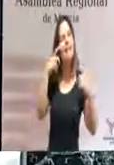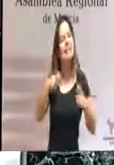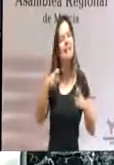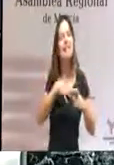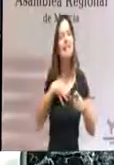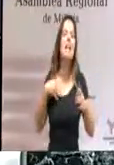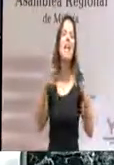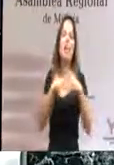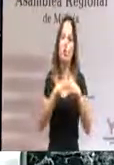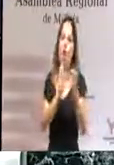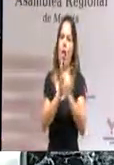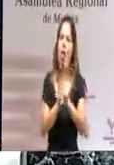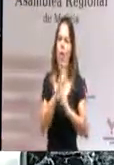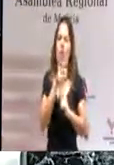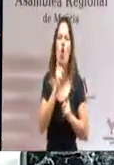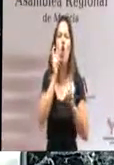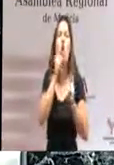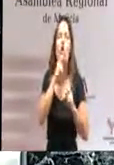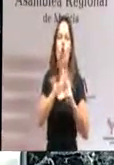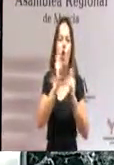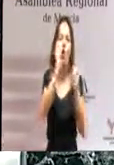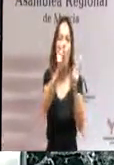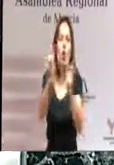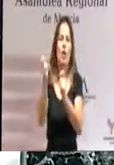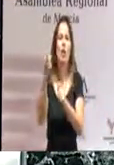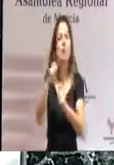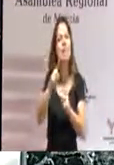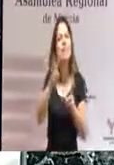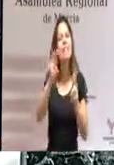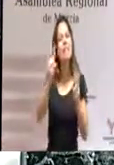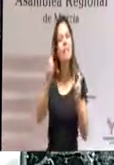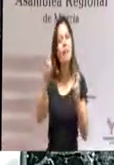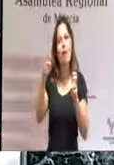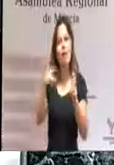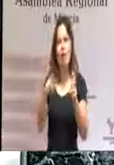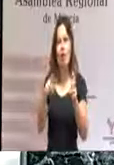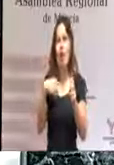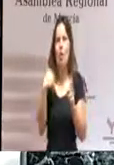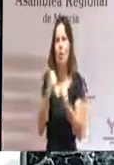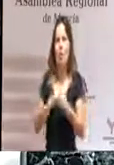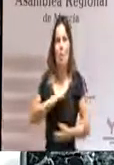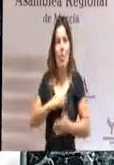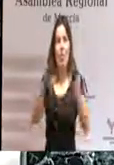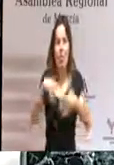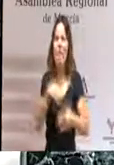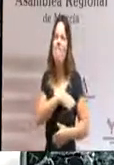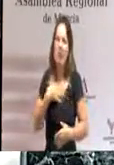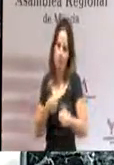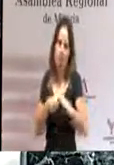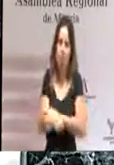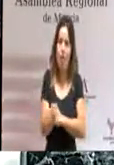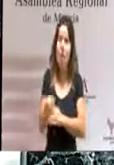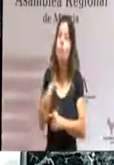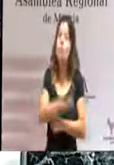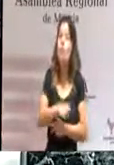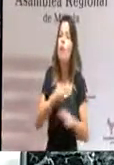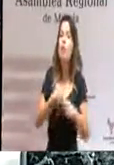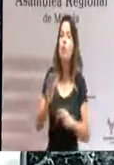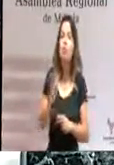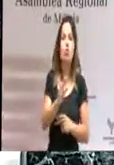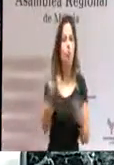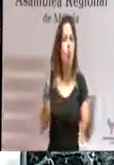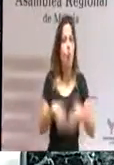Ejecutivo, hacer nombramientos y adentrarse en un terreno que no les corresponde. Ese no es su espacio político.